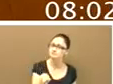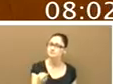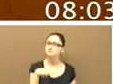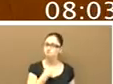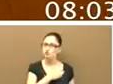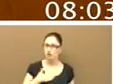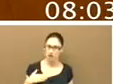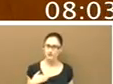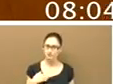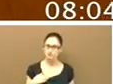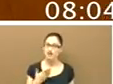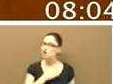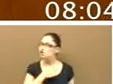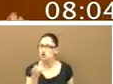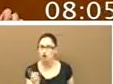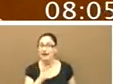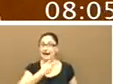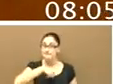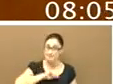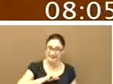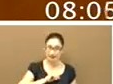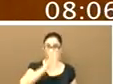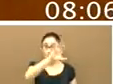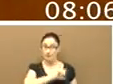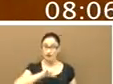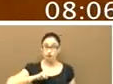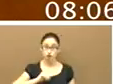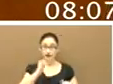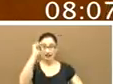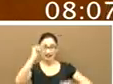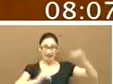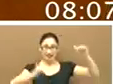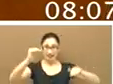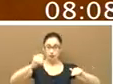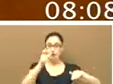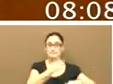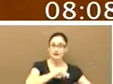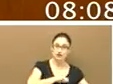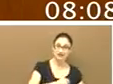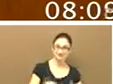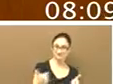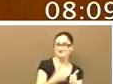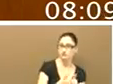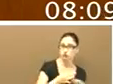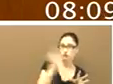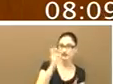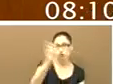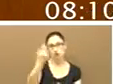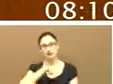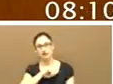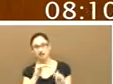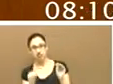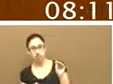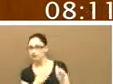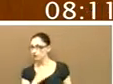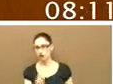lo que queremos. No queremos que haya España de dos velocidades, ni españoles de diferentes categorías. Así que rechazamos cualquier propuesta. En este caso estamos hablando del